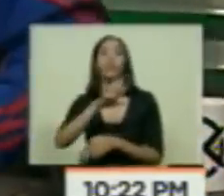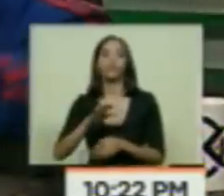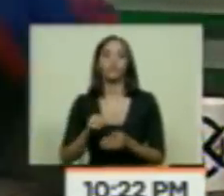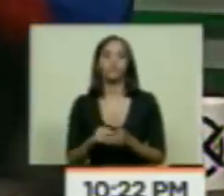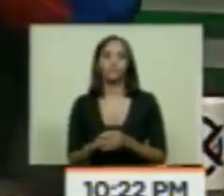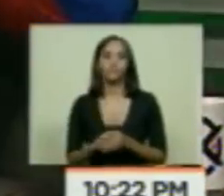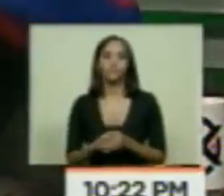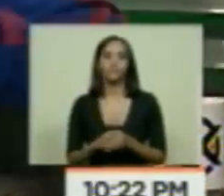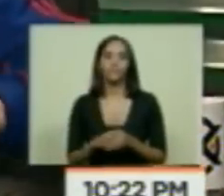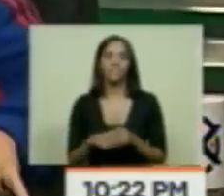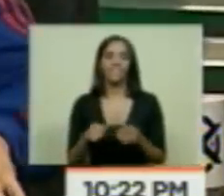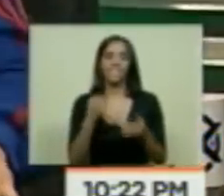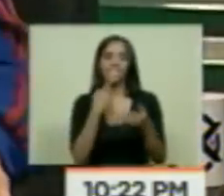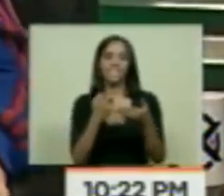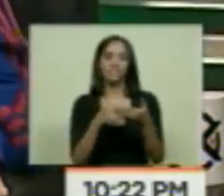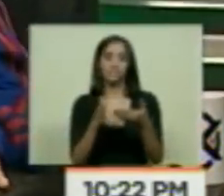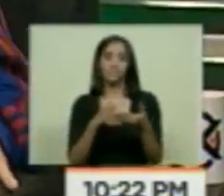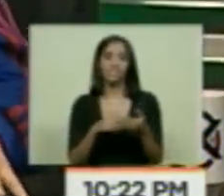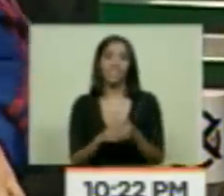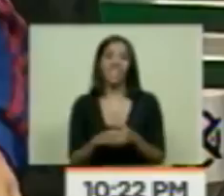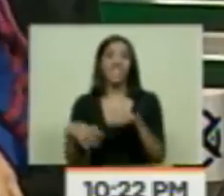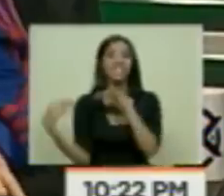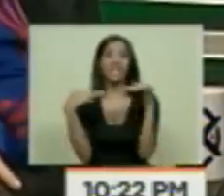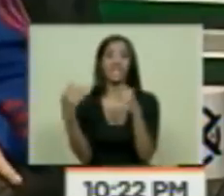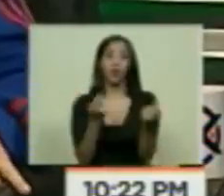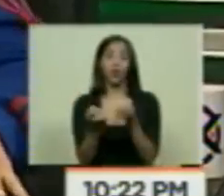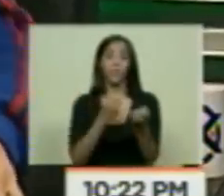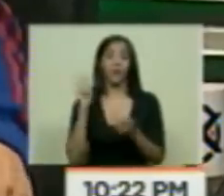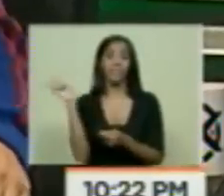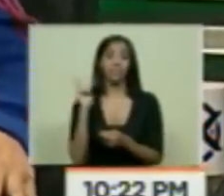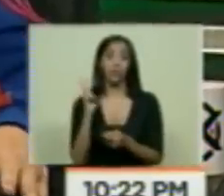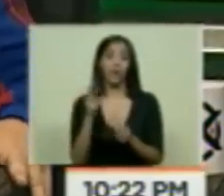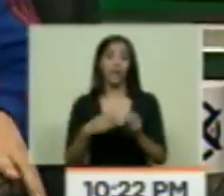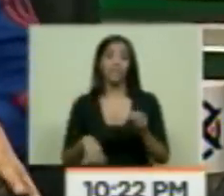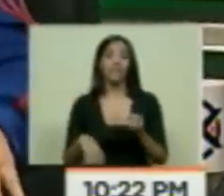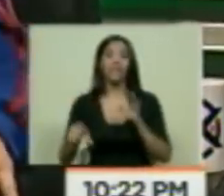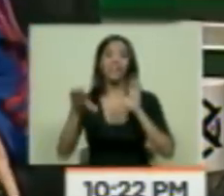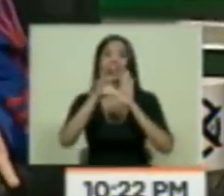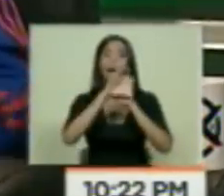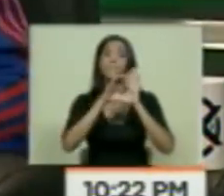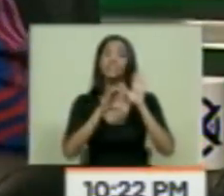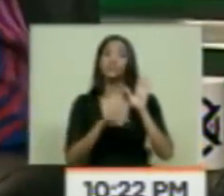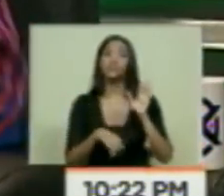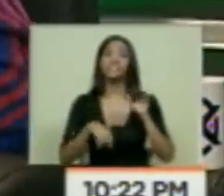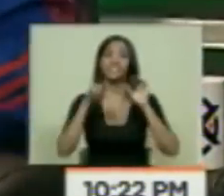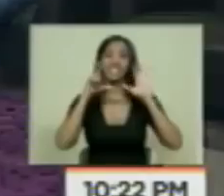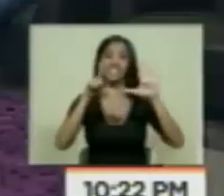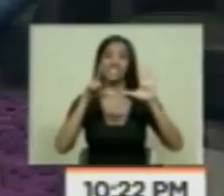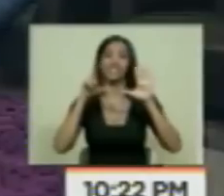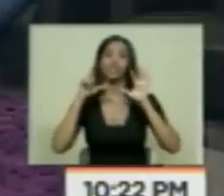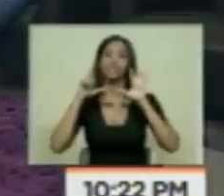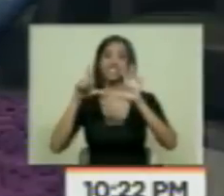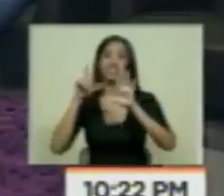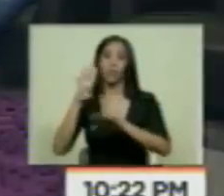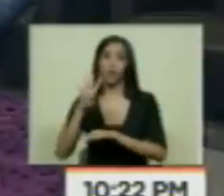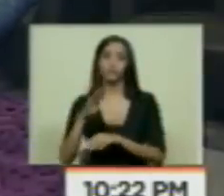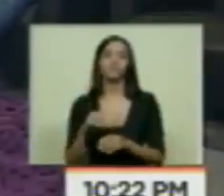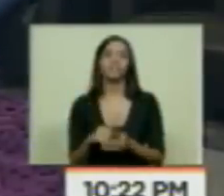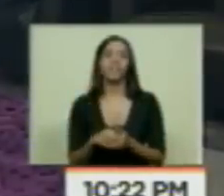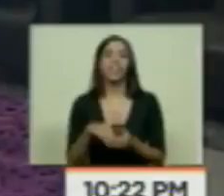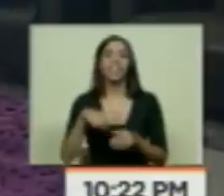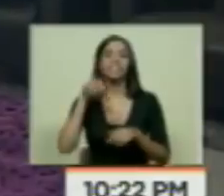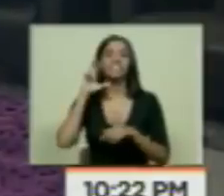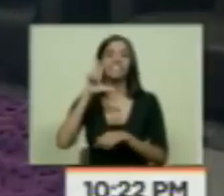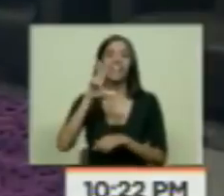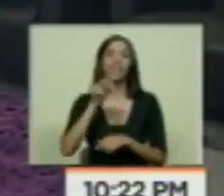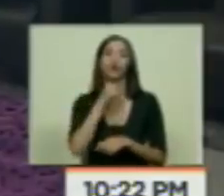Agustina Chotorena, dice, Guerra Económica Venezuela, capítulo 754. Ya lo tiene numerado. 3 de octubre del